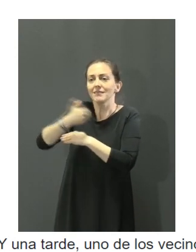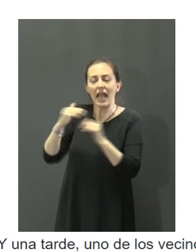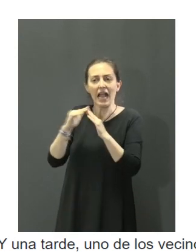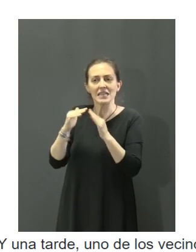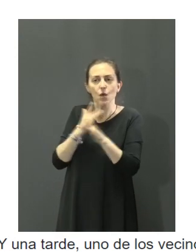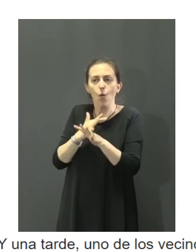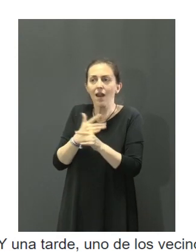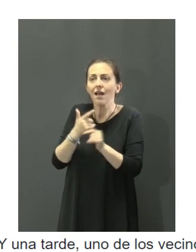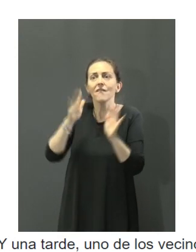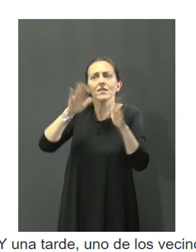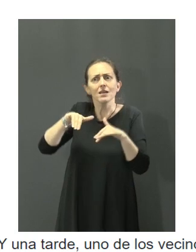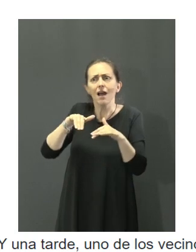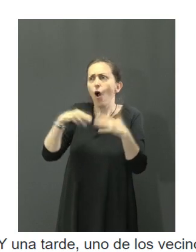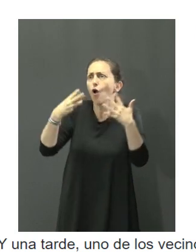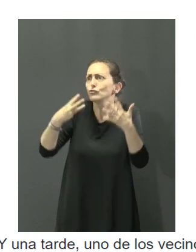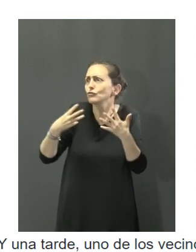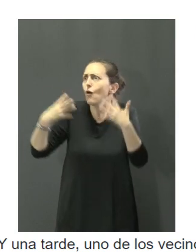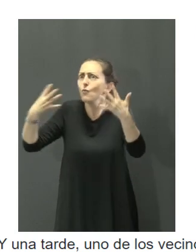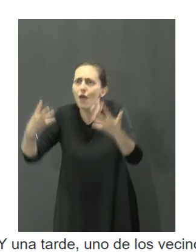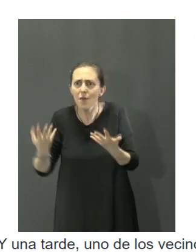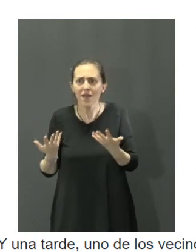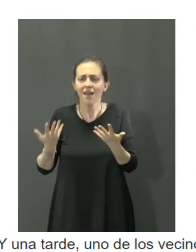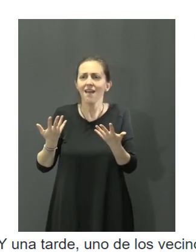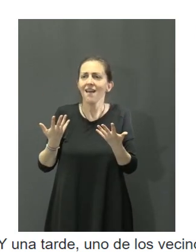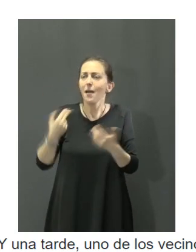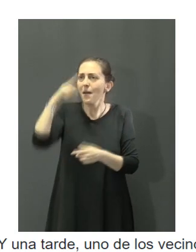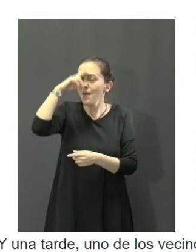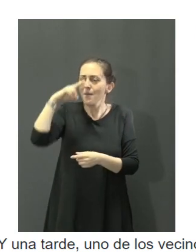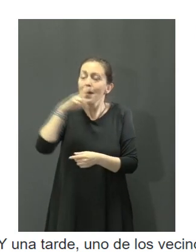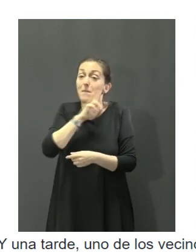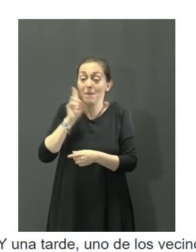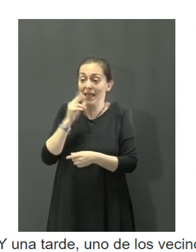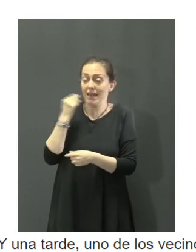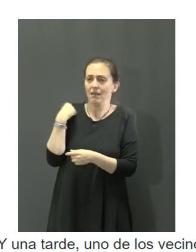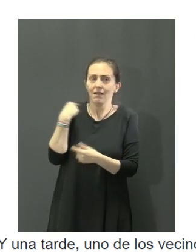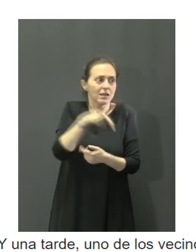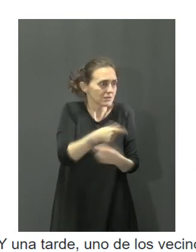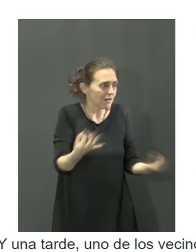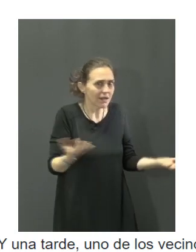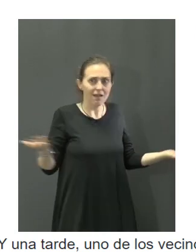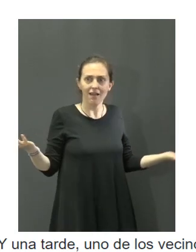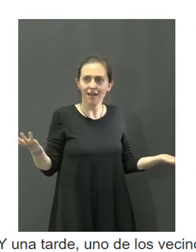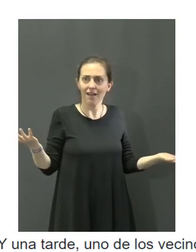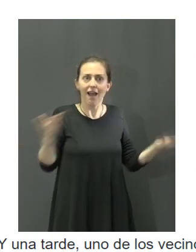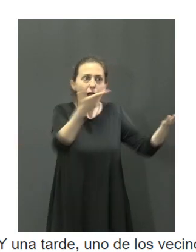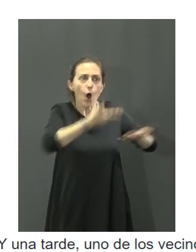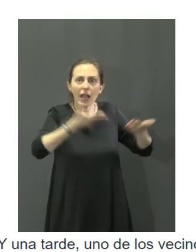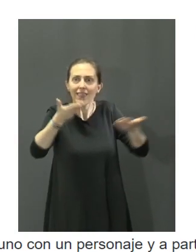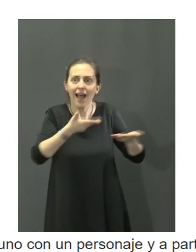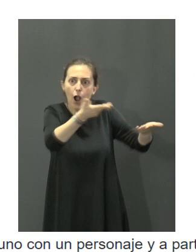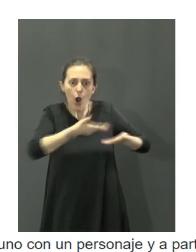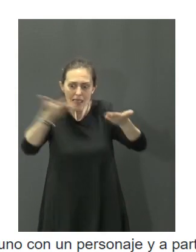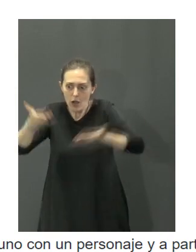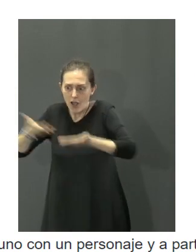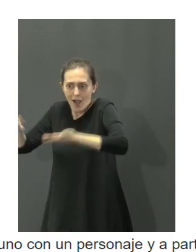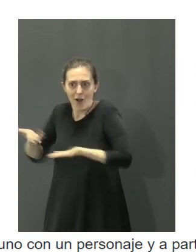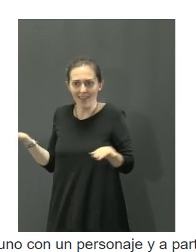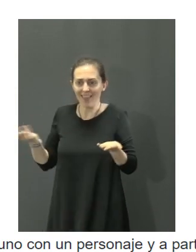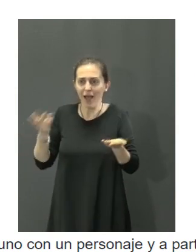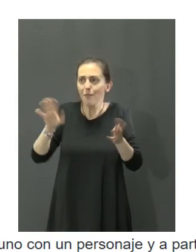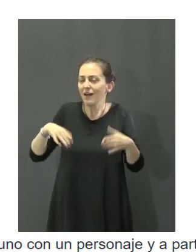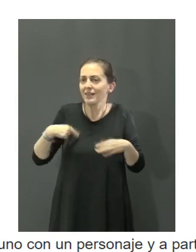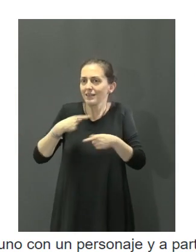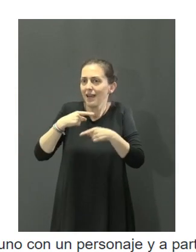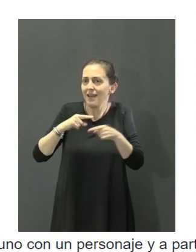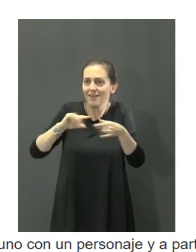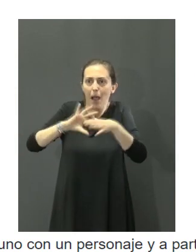y terminamos siendo 8 o 9 y mi madre me decía, ¿esto qué es, un centro de acogida o qué es esto? Porque nos juntábamos toda